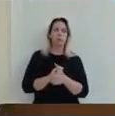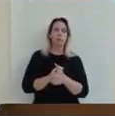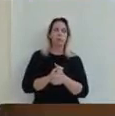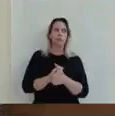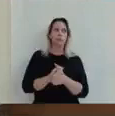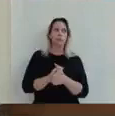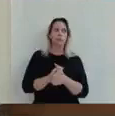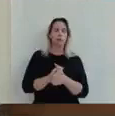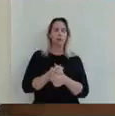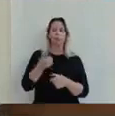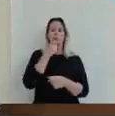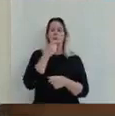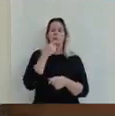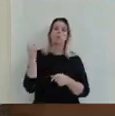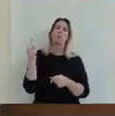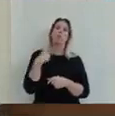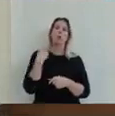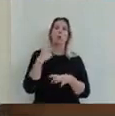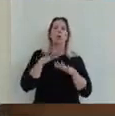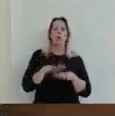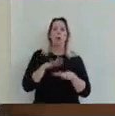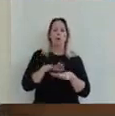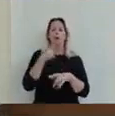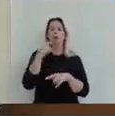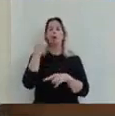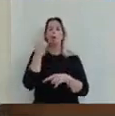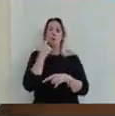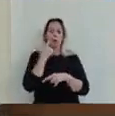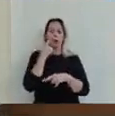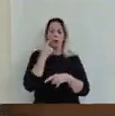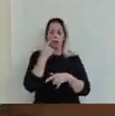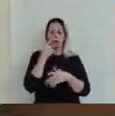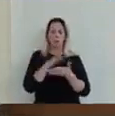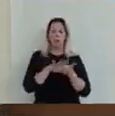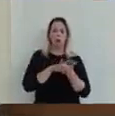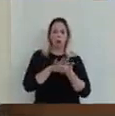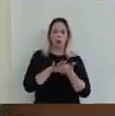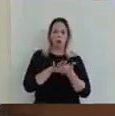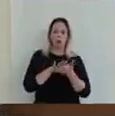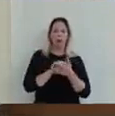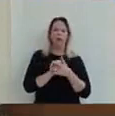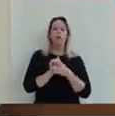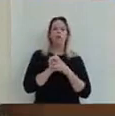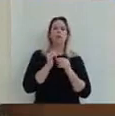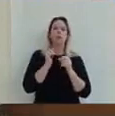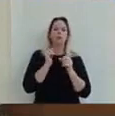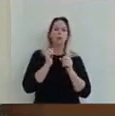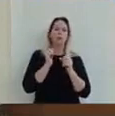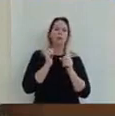piquete. O sea, la respuesta no fue parte del municipio.